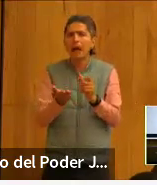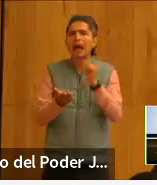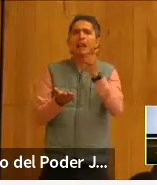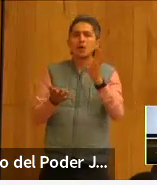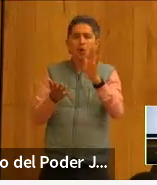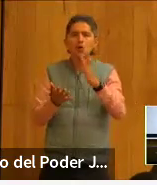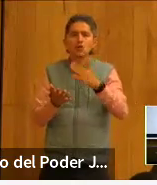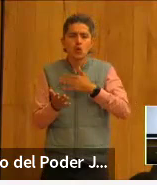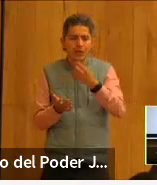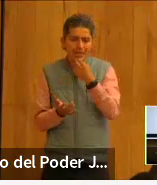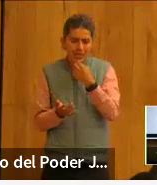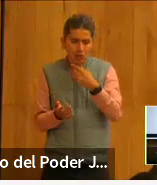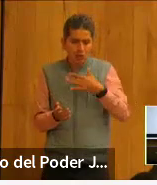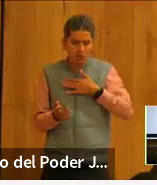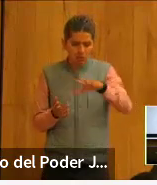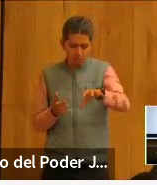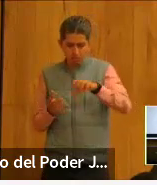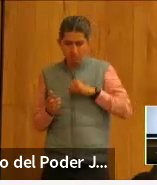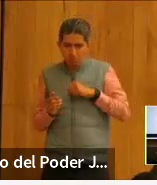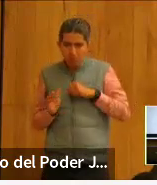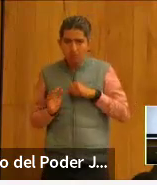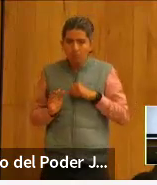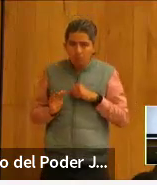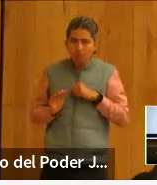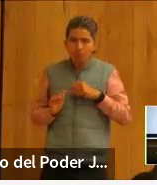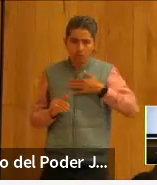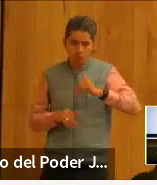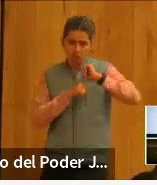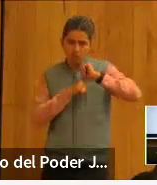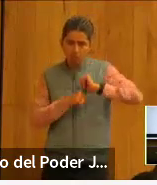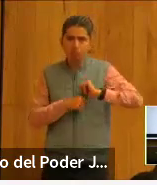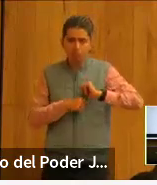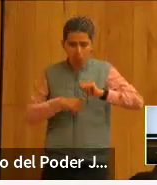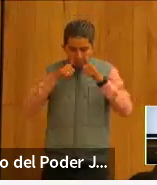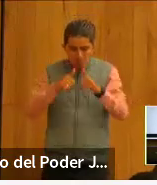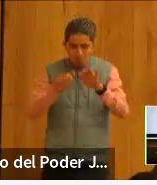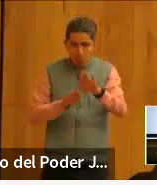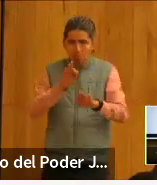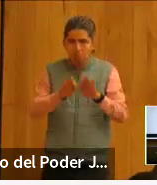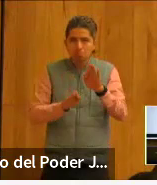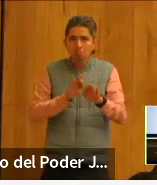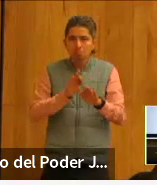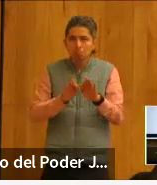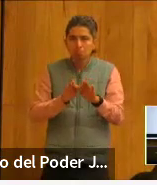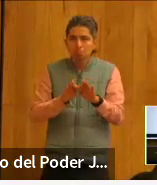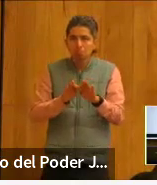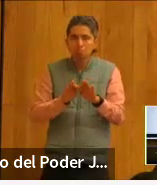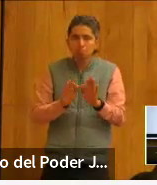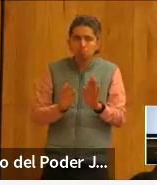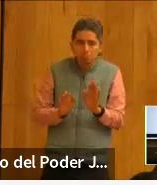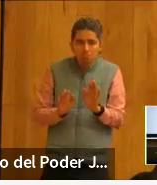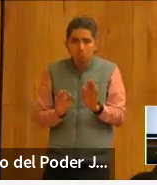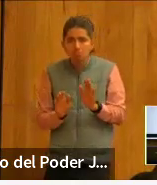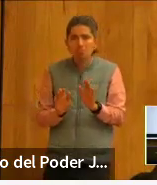me quedo con el niño y yo me hago cargo de las necesidades de él y